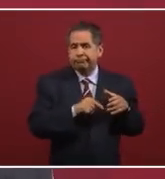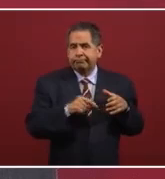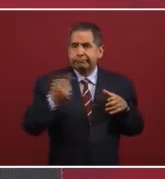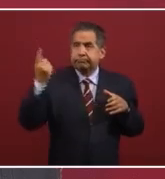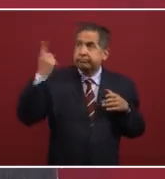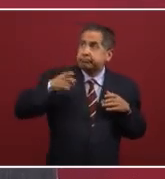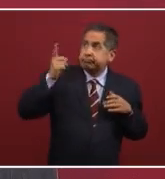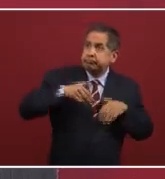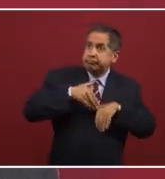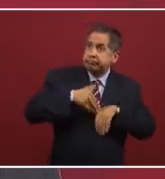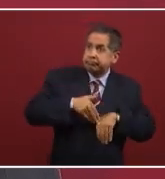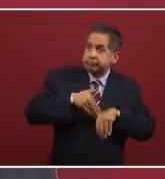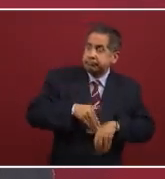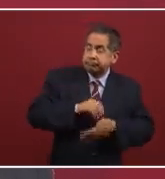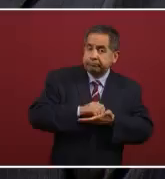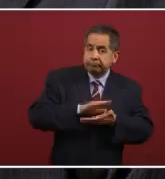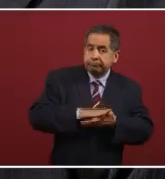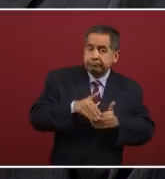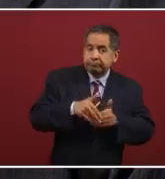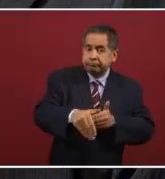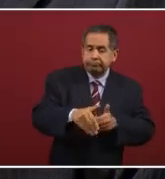dictaron la agenda.